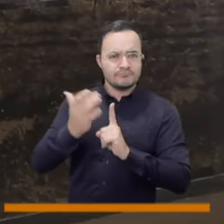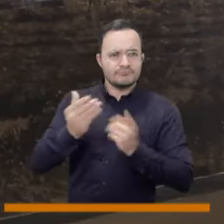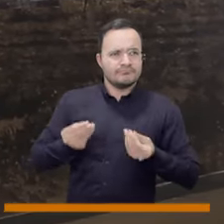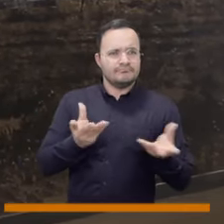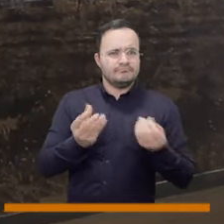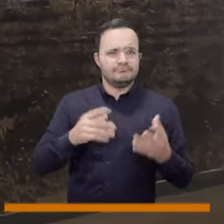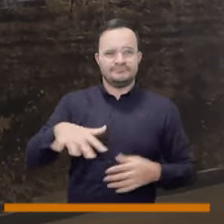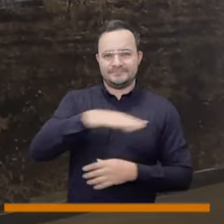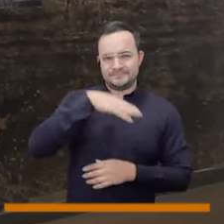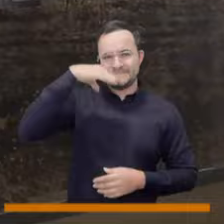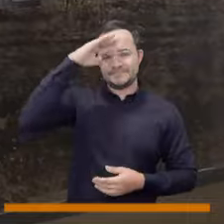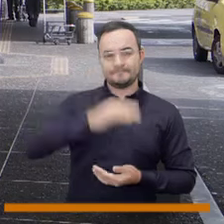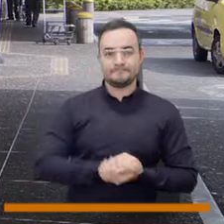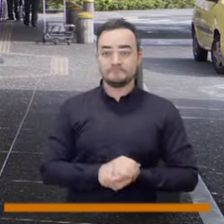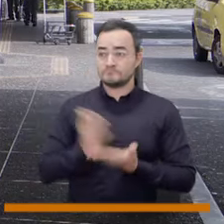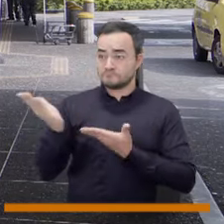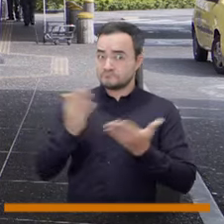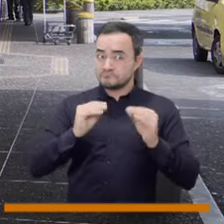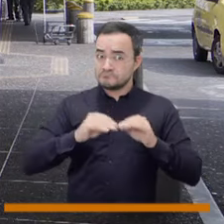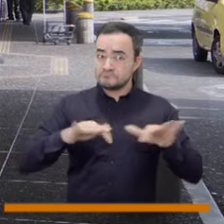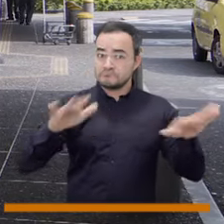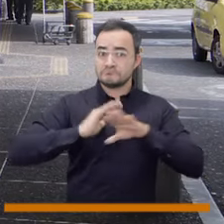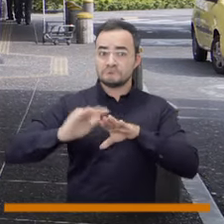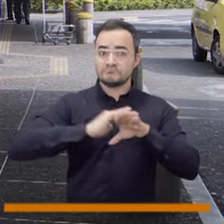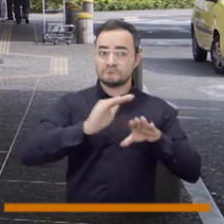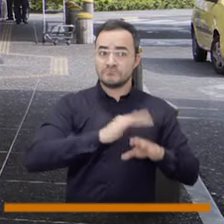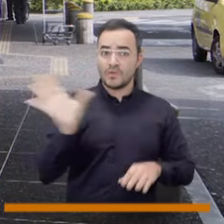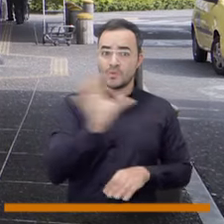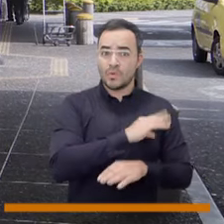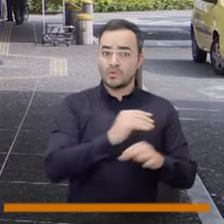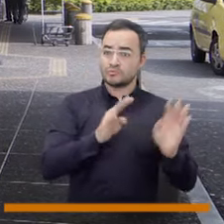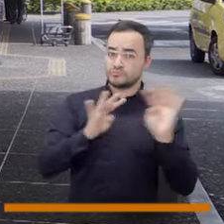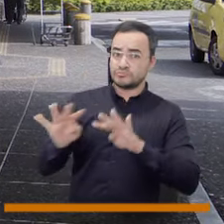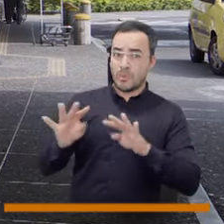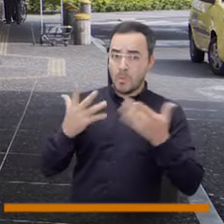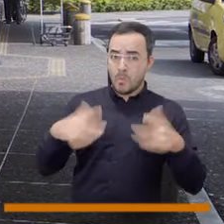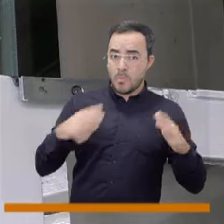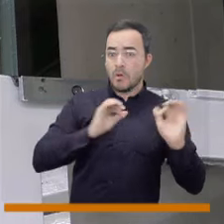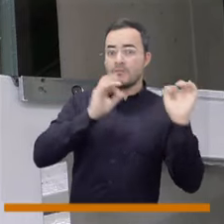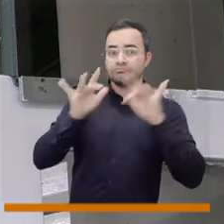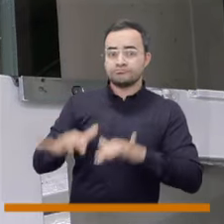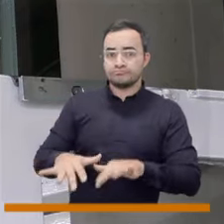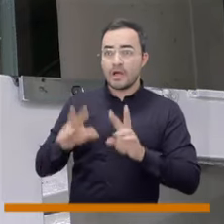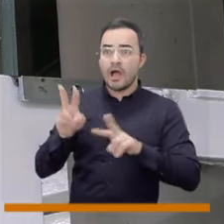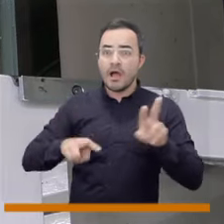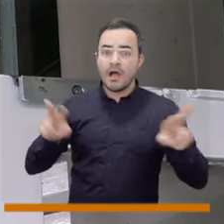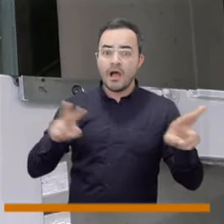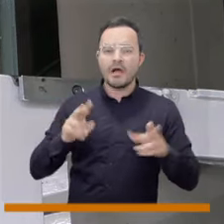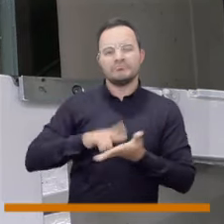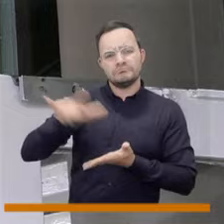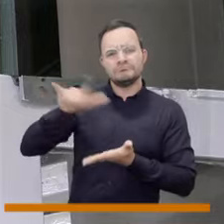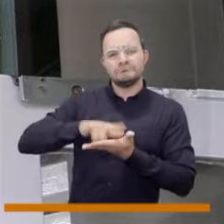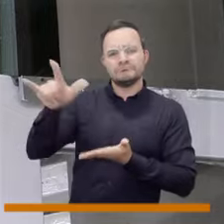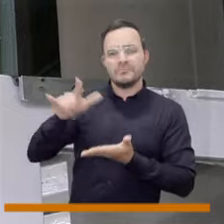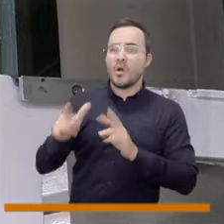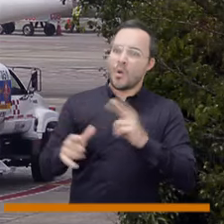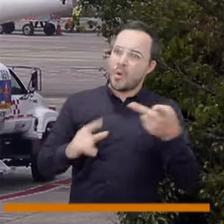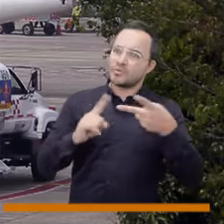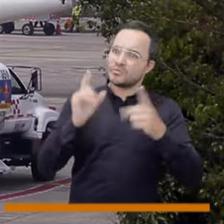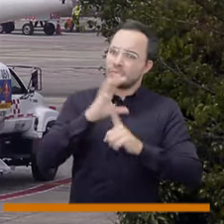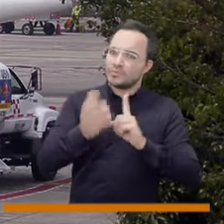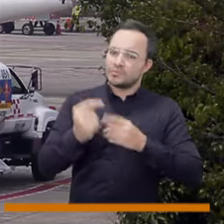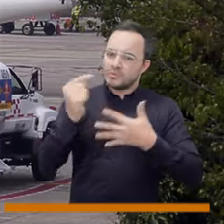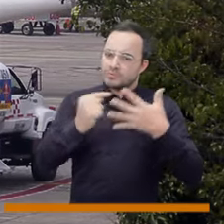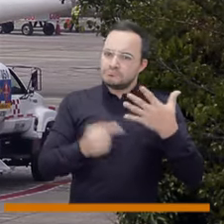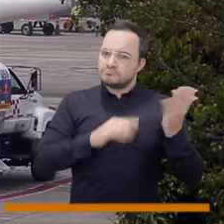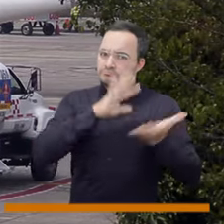del aeropuerto Enrique Olaya Herrera. Invitemos, gerente, a los televidentes a que no solamente vengan al aeropuerto a viajar, sino que también vengan por el bien